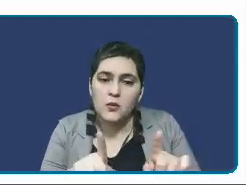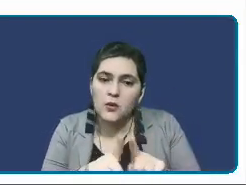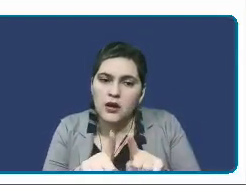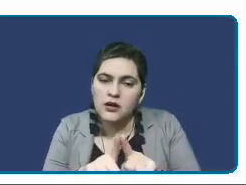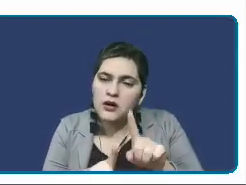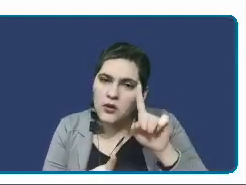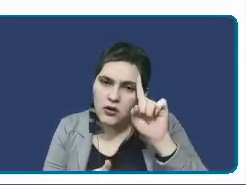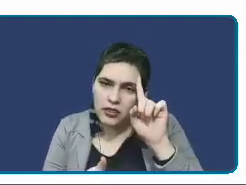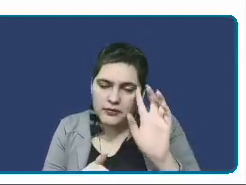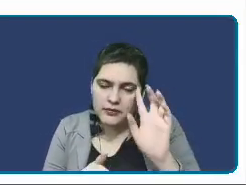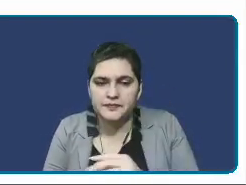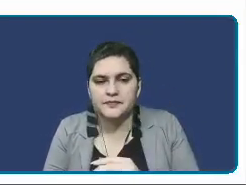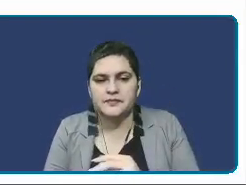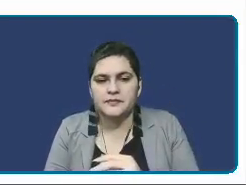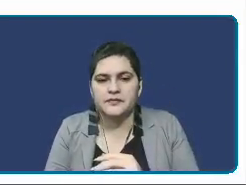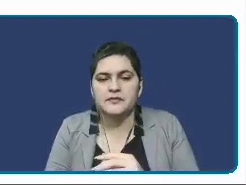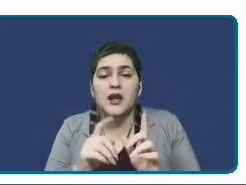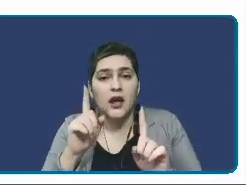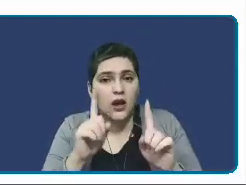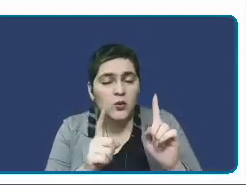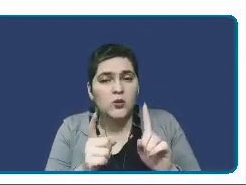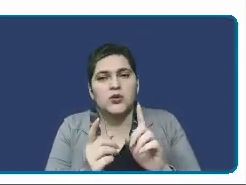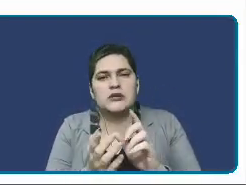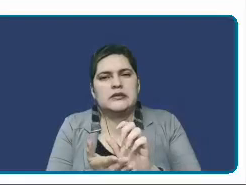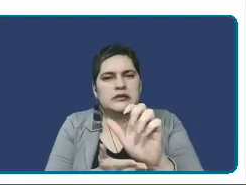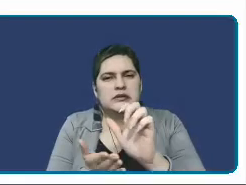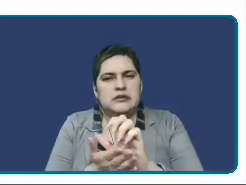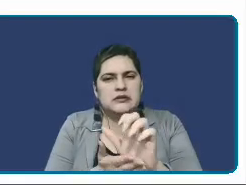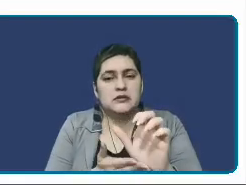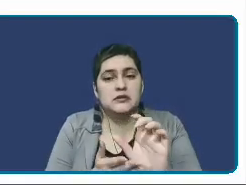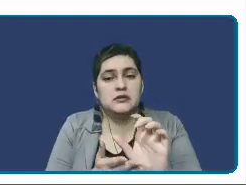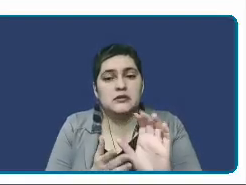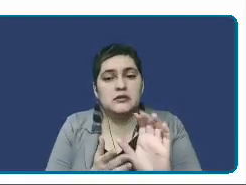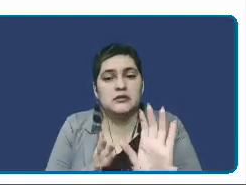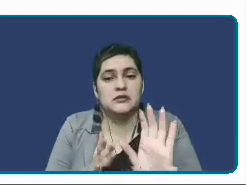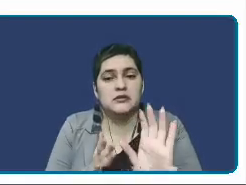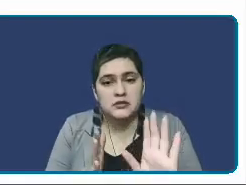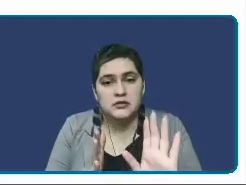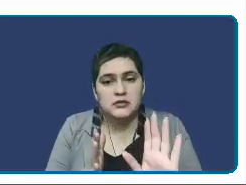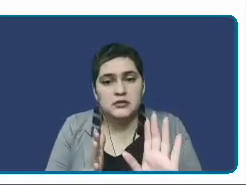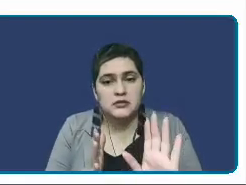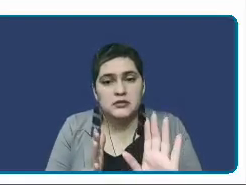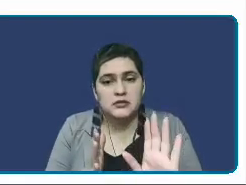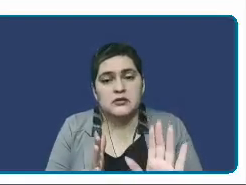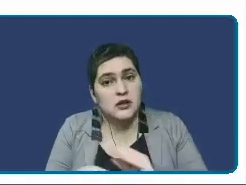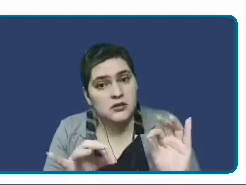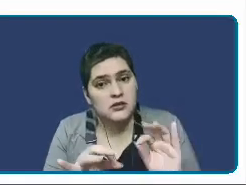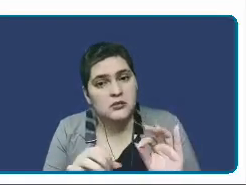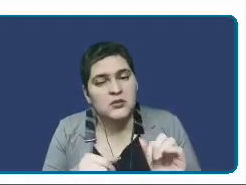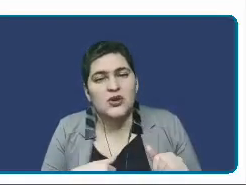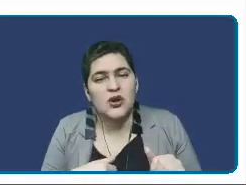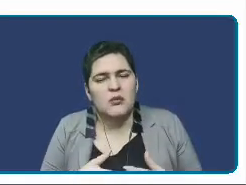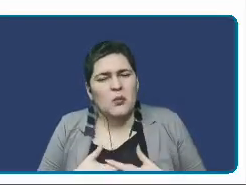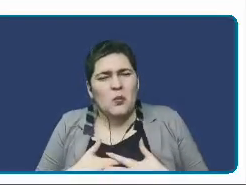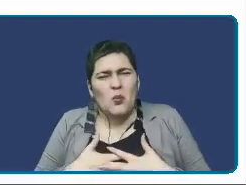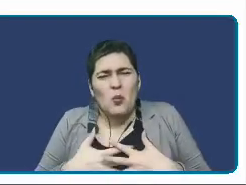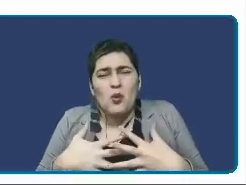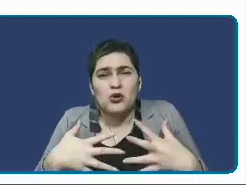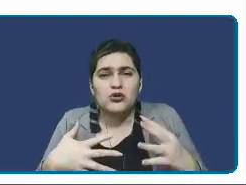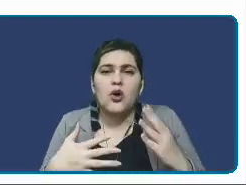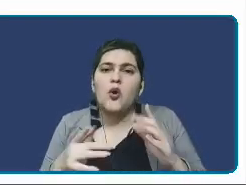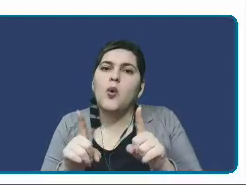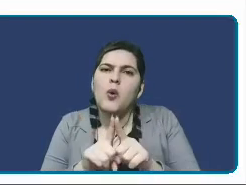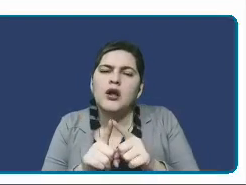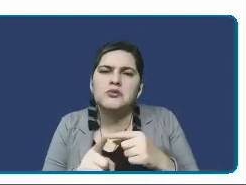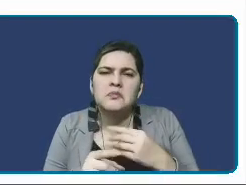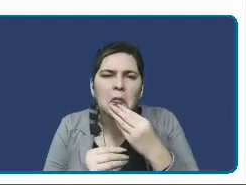porque lo siento mucho, pero también puede ser porque lo siento poco. Entonces, ahí las mamás o mis